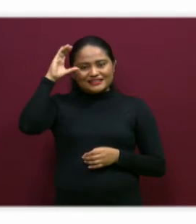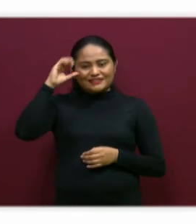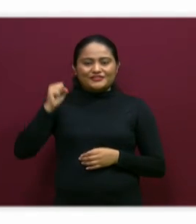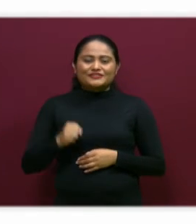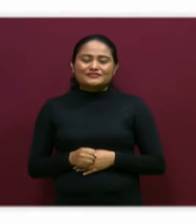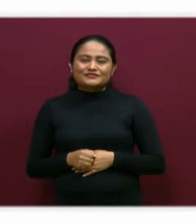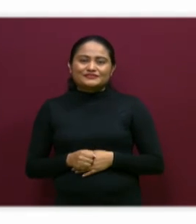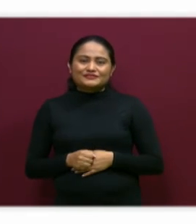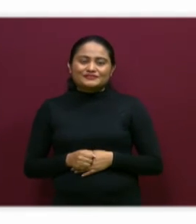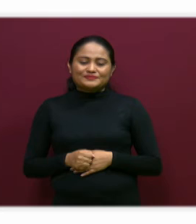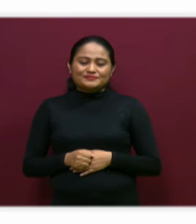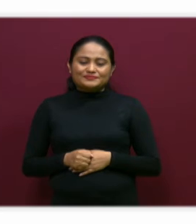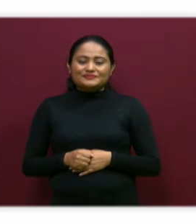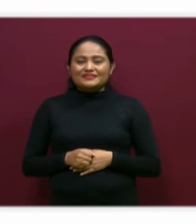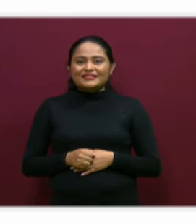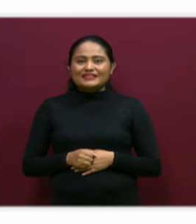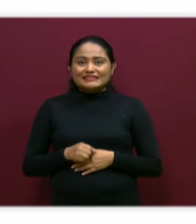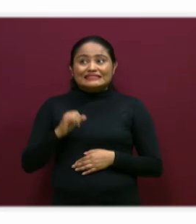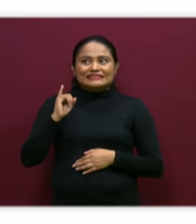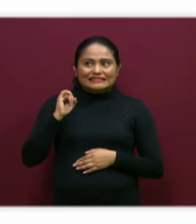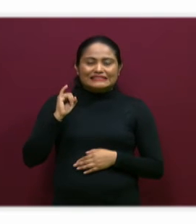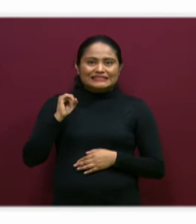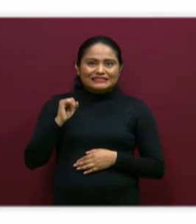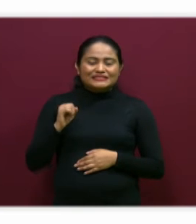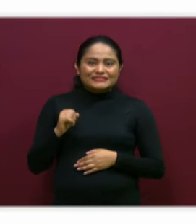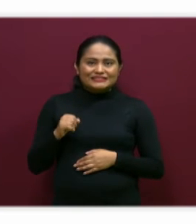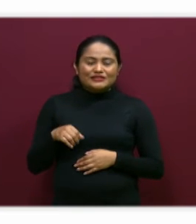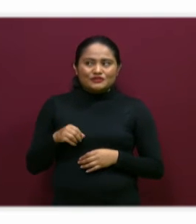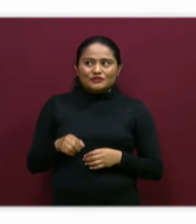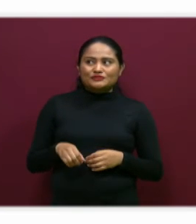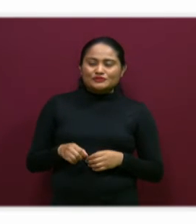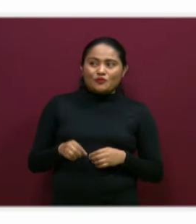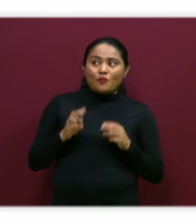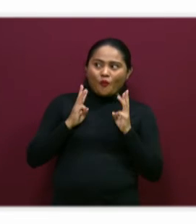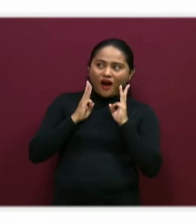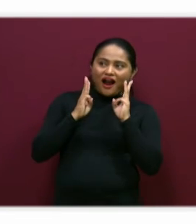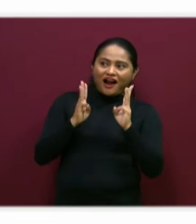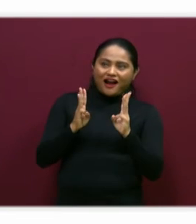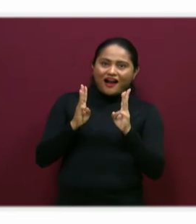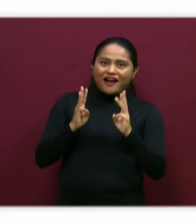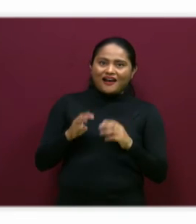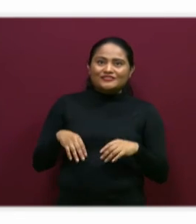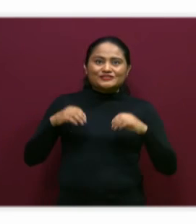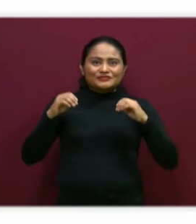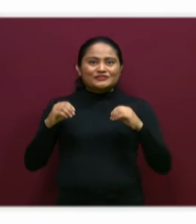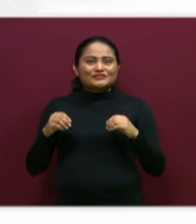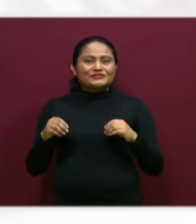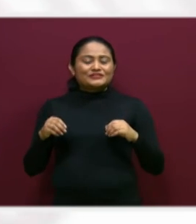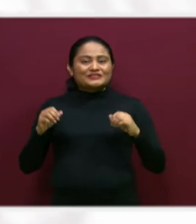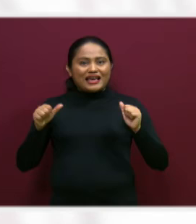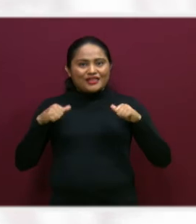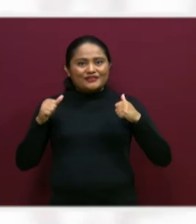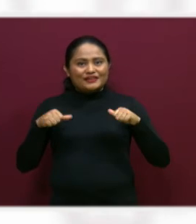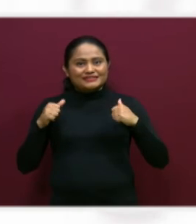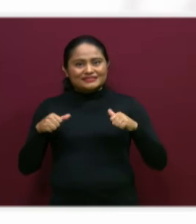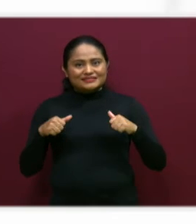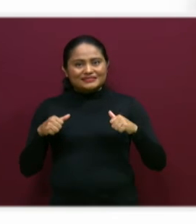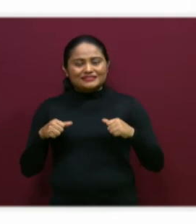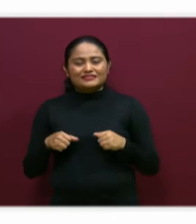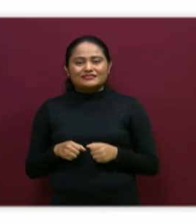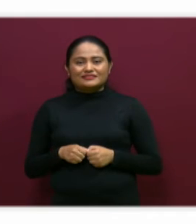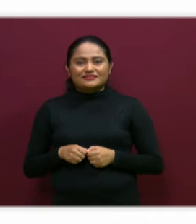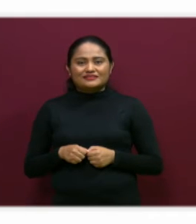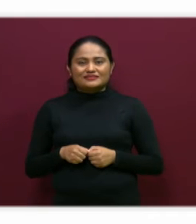detectó sabemos que se pues se volvió como un boom y de pronto como muchos chicos lo utilizan lo que se intenta es darle